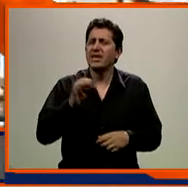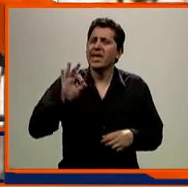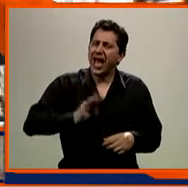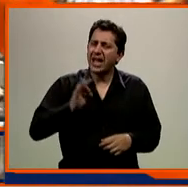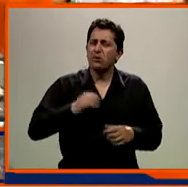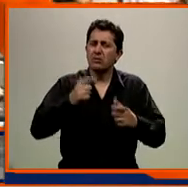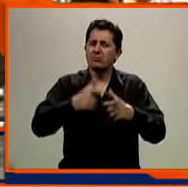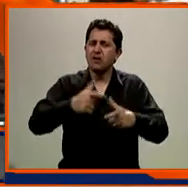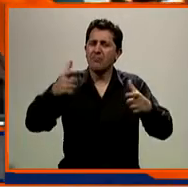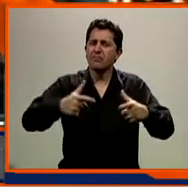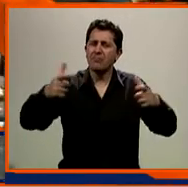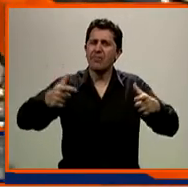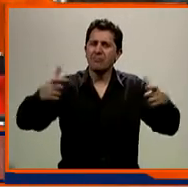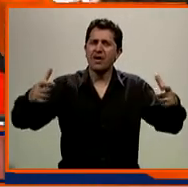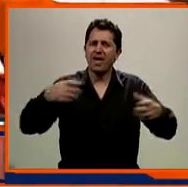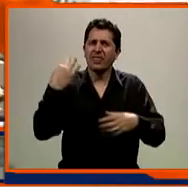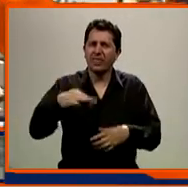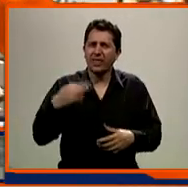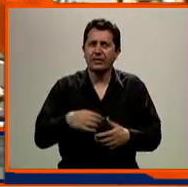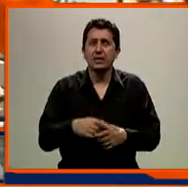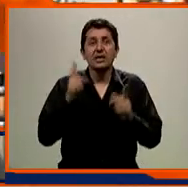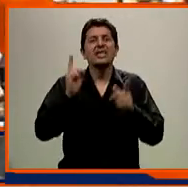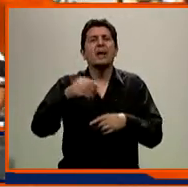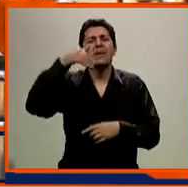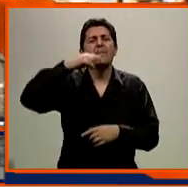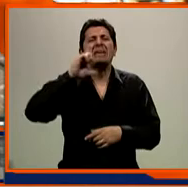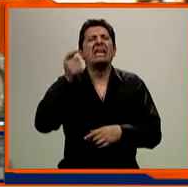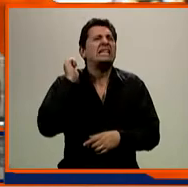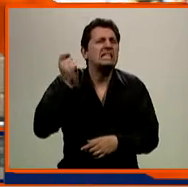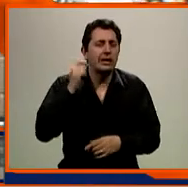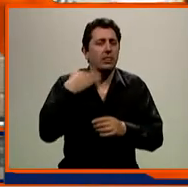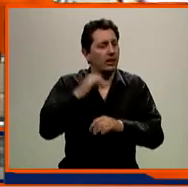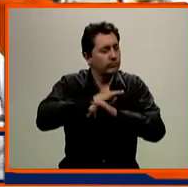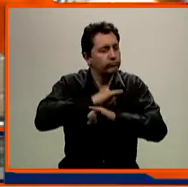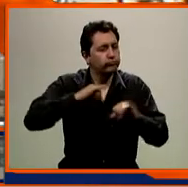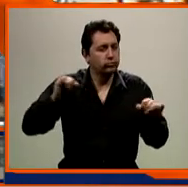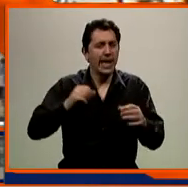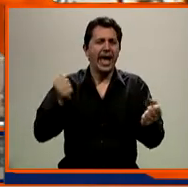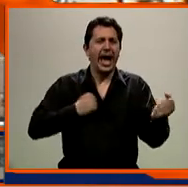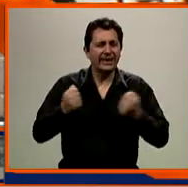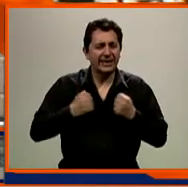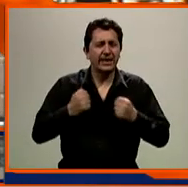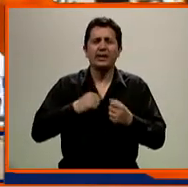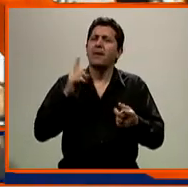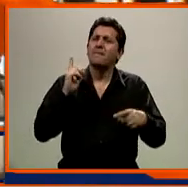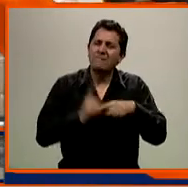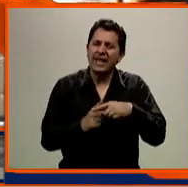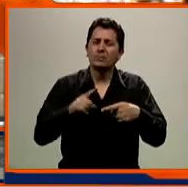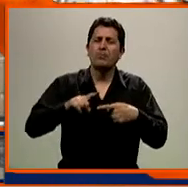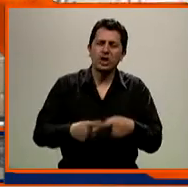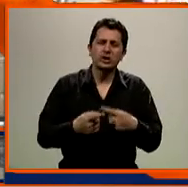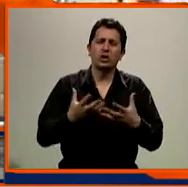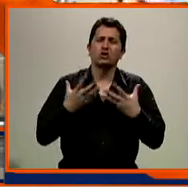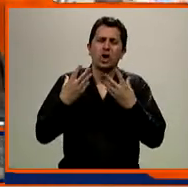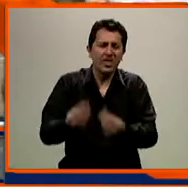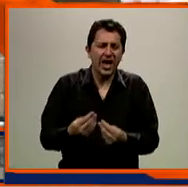en participación, pero también ir difundiendo quién era Miguel y verdaderamente, más allá de un atleta, que era un militante político, solidario, que le